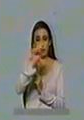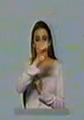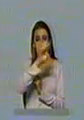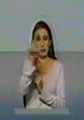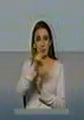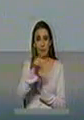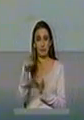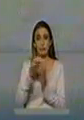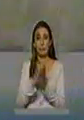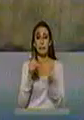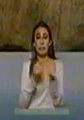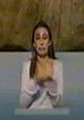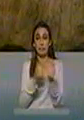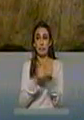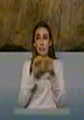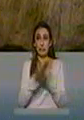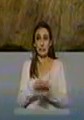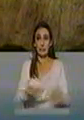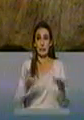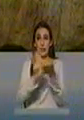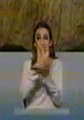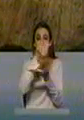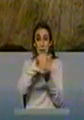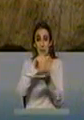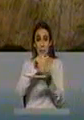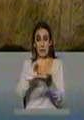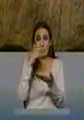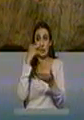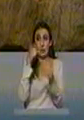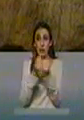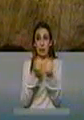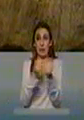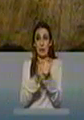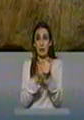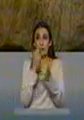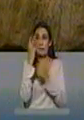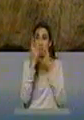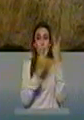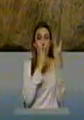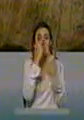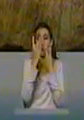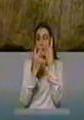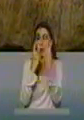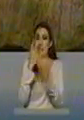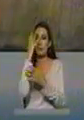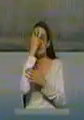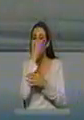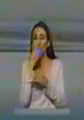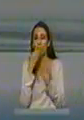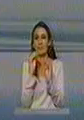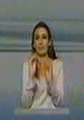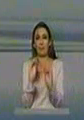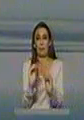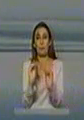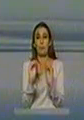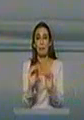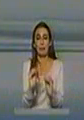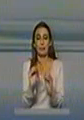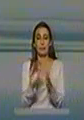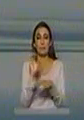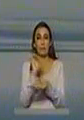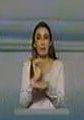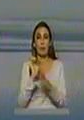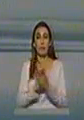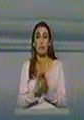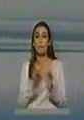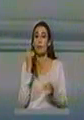cerca de la bahía, de Bahía de Caracas, donde podemos disfrutar de la belleza de este punto del Ecuador. Estamos